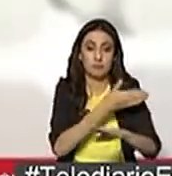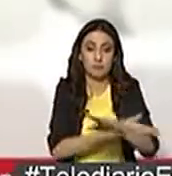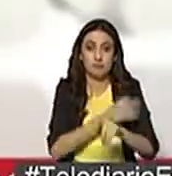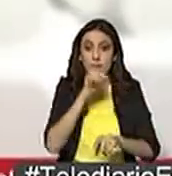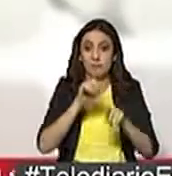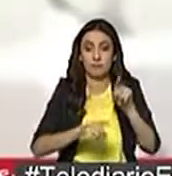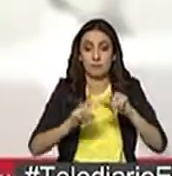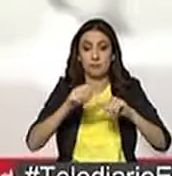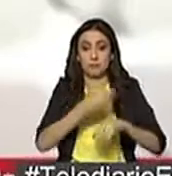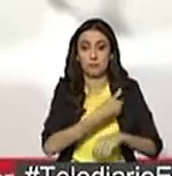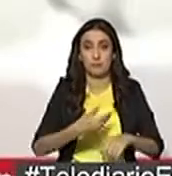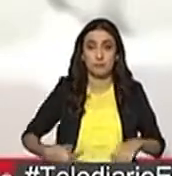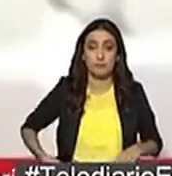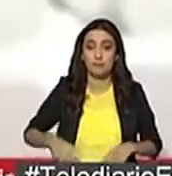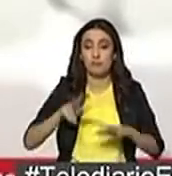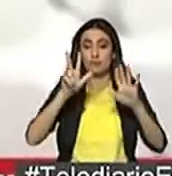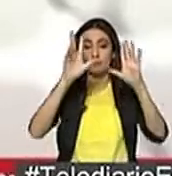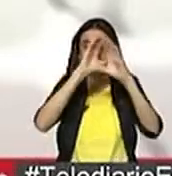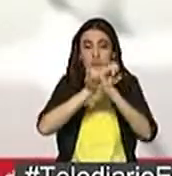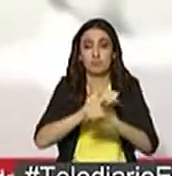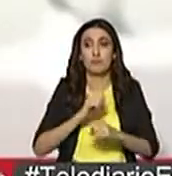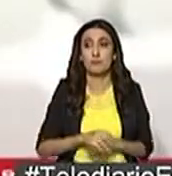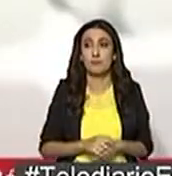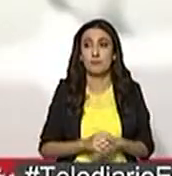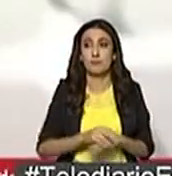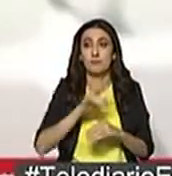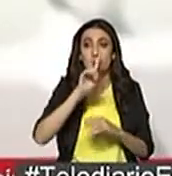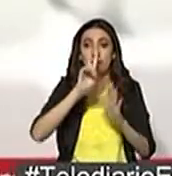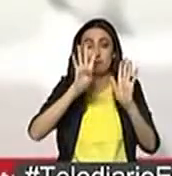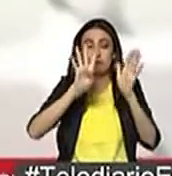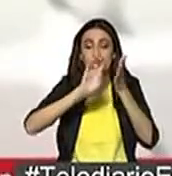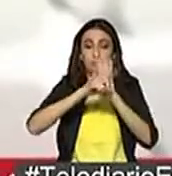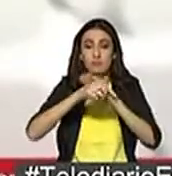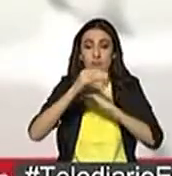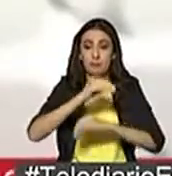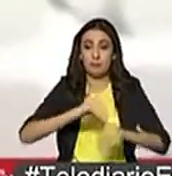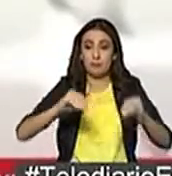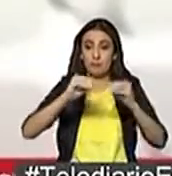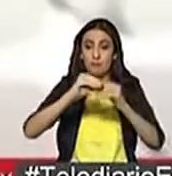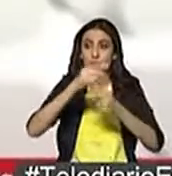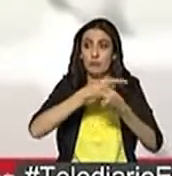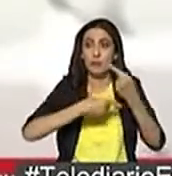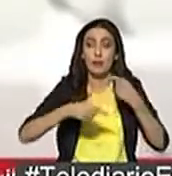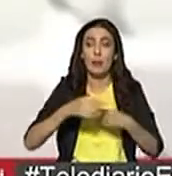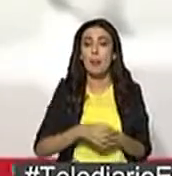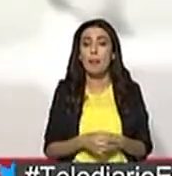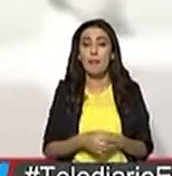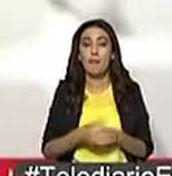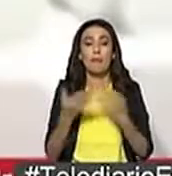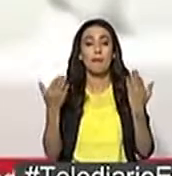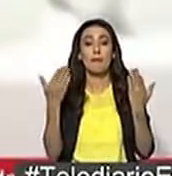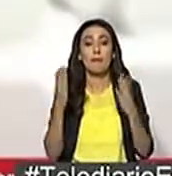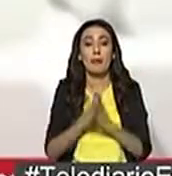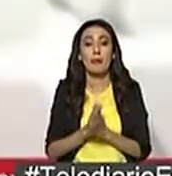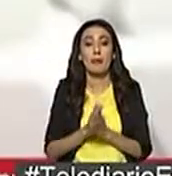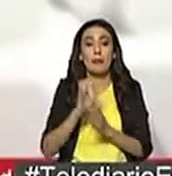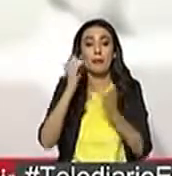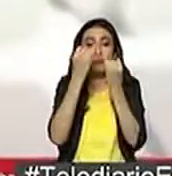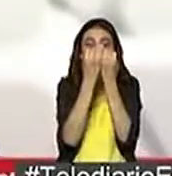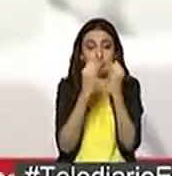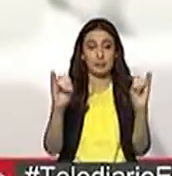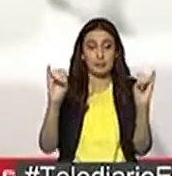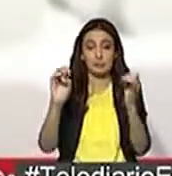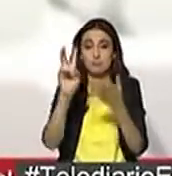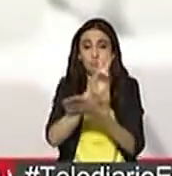Poder Ejecutivo. 20 horas con 29 minutos. Vamos a revisar ahora más noticias. El estandarte del Independiente del Valle